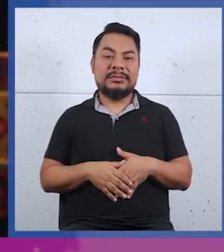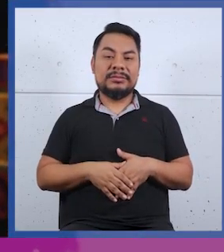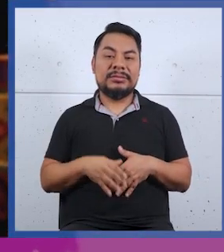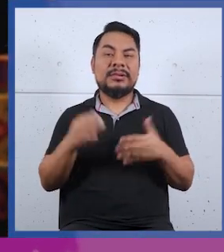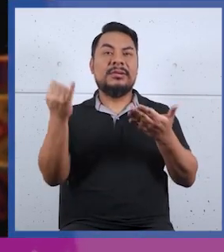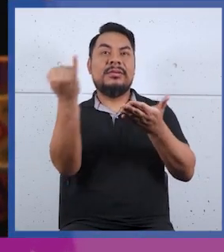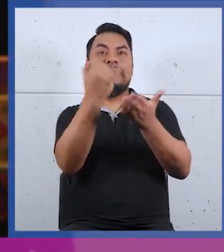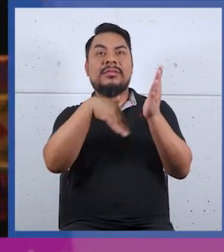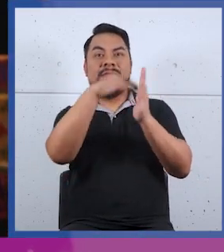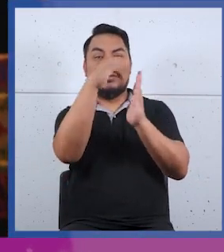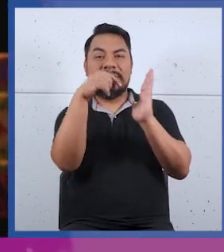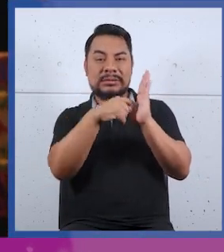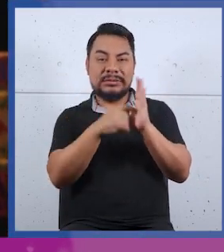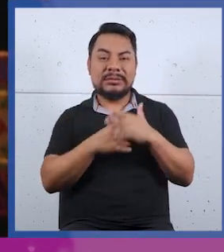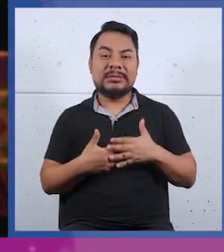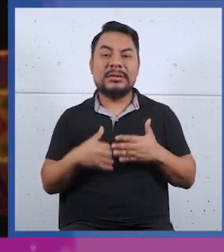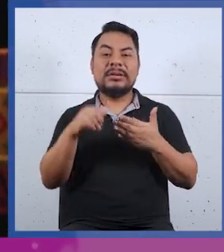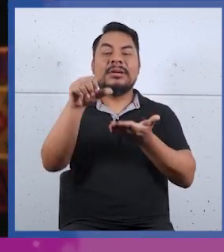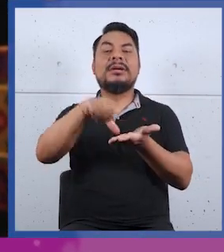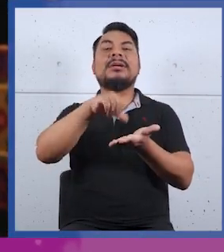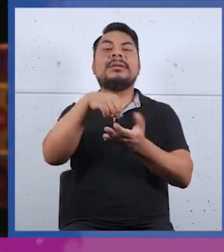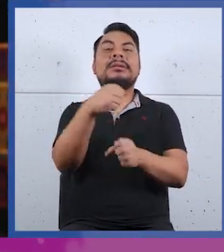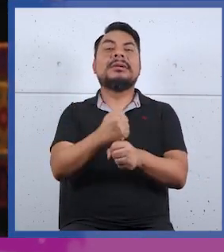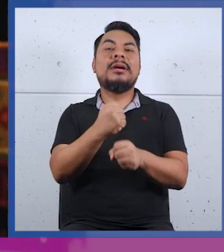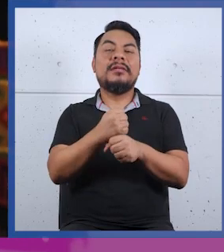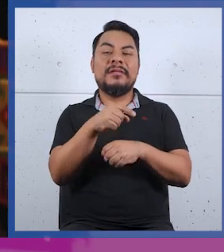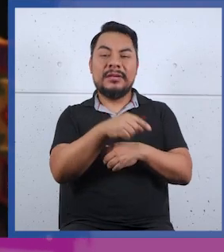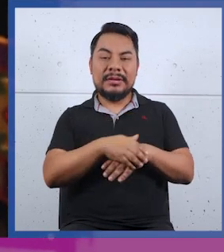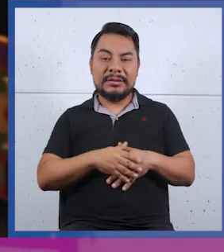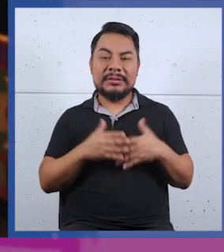obra es un arte, es un trabajo,